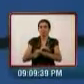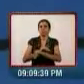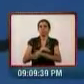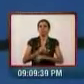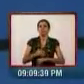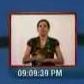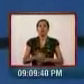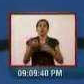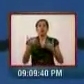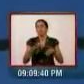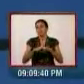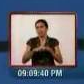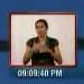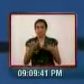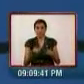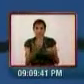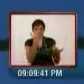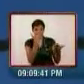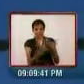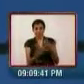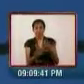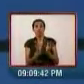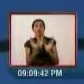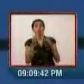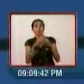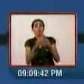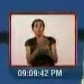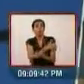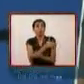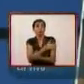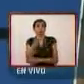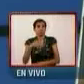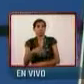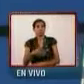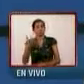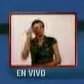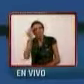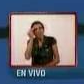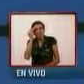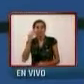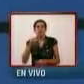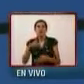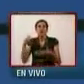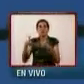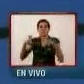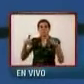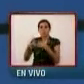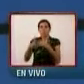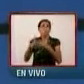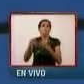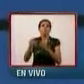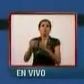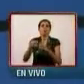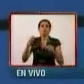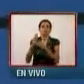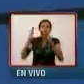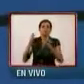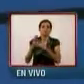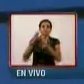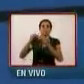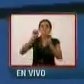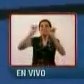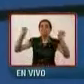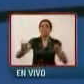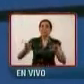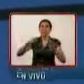derecha fascista que cree que atacando el sistema eléctrico ellos van a obtener réditos políticos, votos o